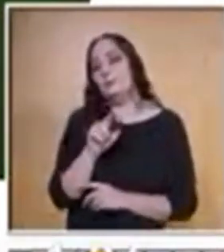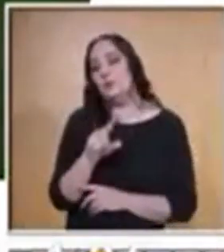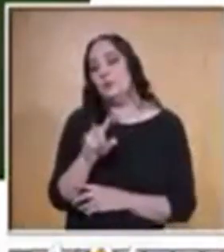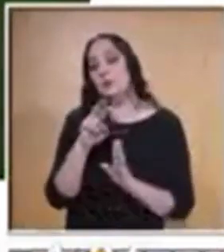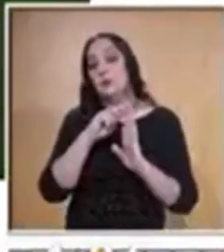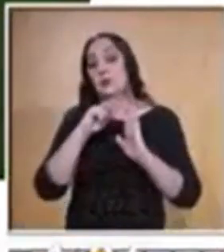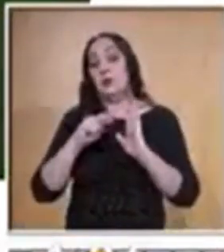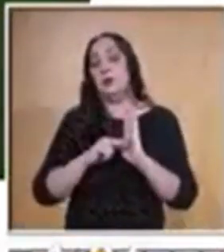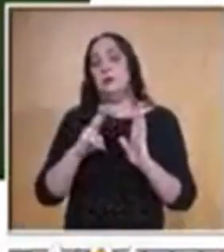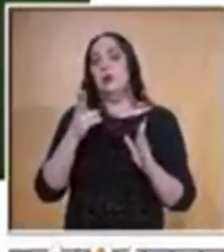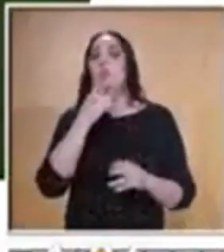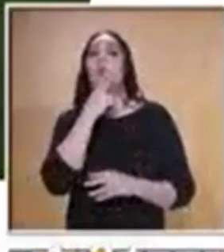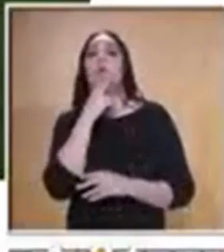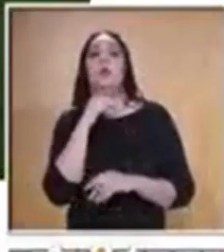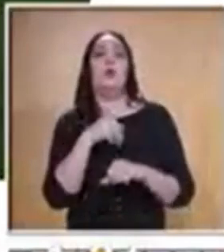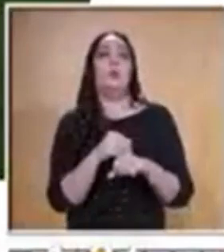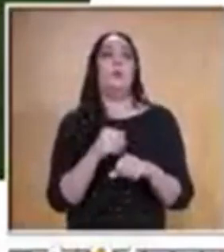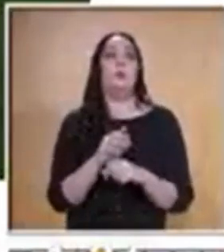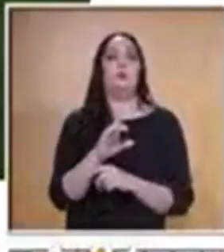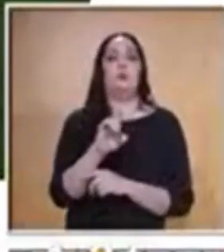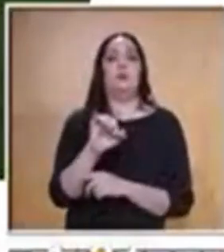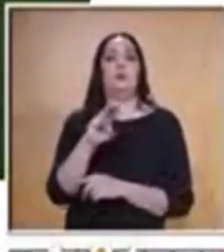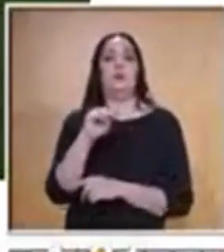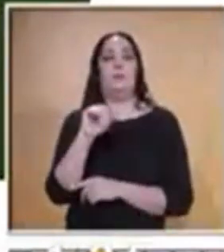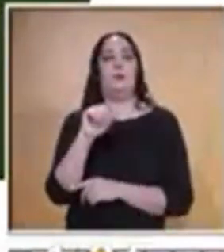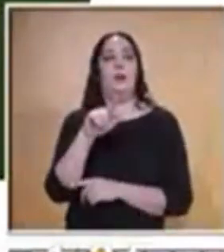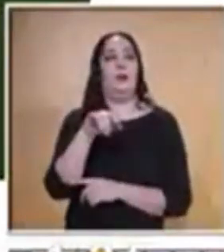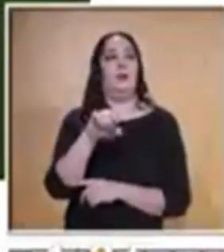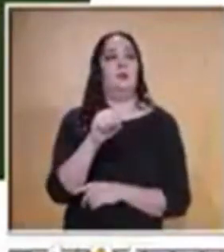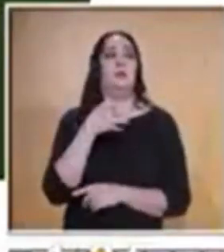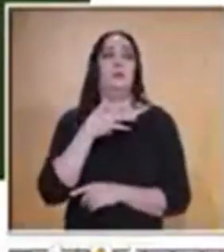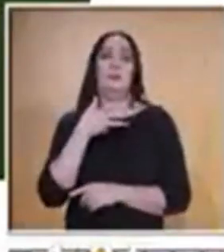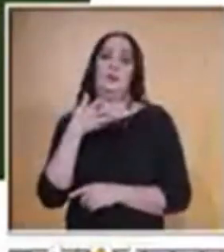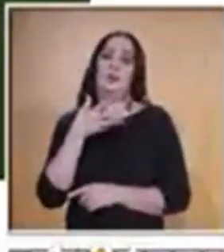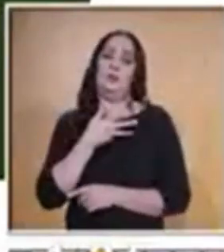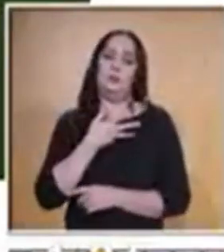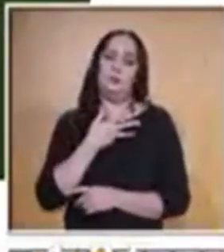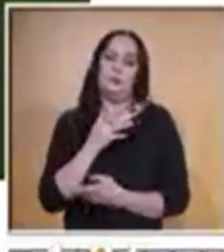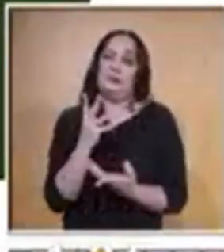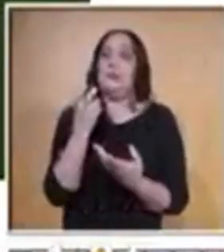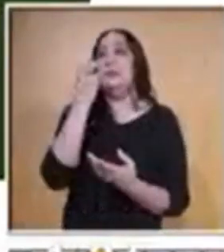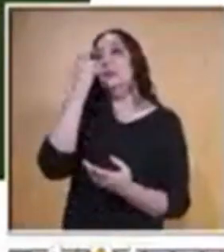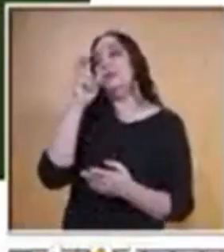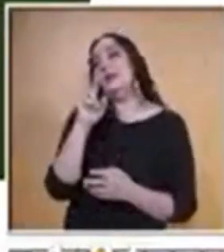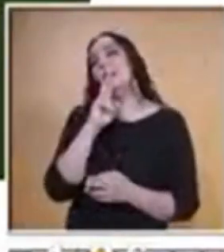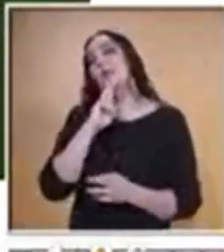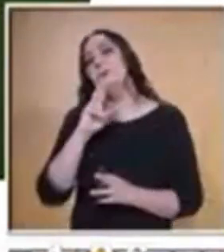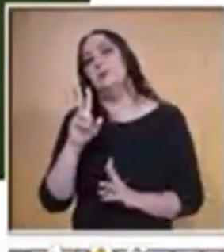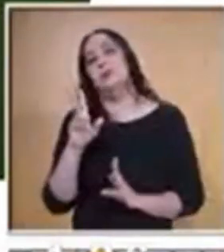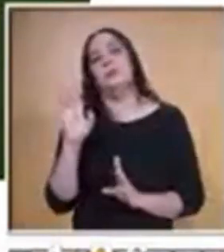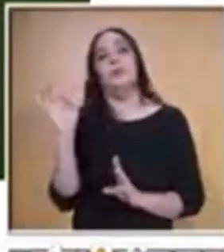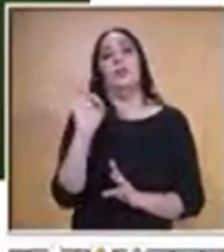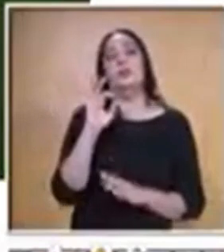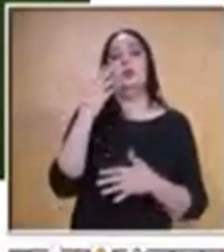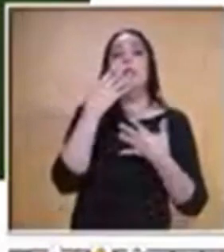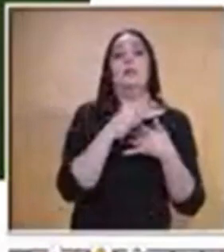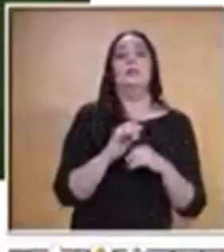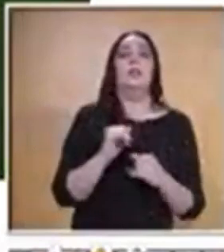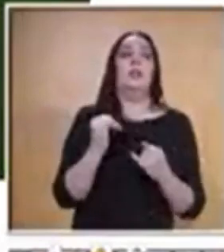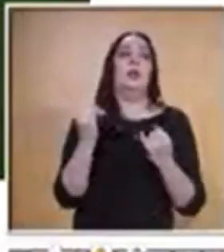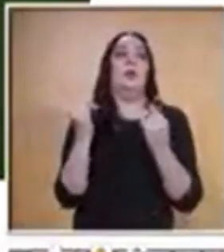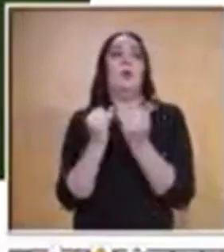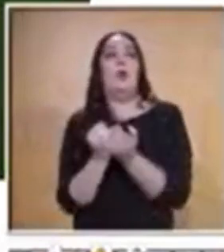que utiliza la numeración decimal, tuviéramos este tipo de resultados. 15 sería 5 menos 1, 4, o